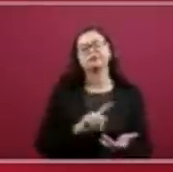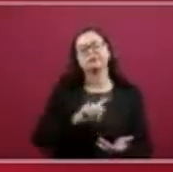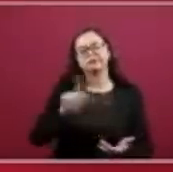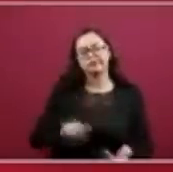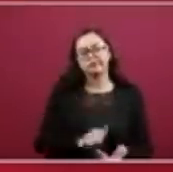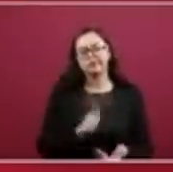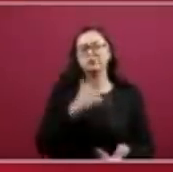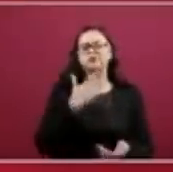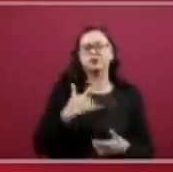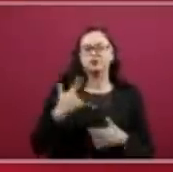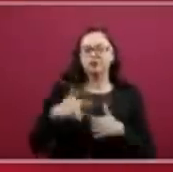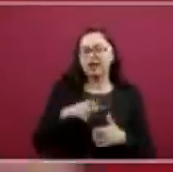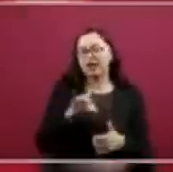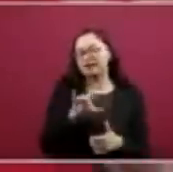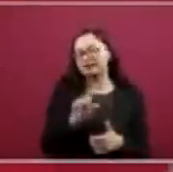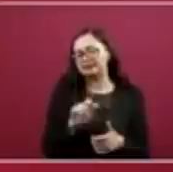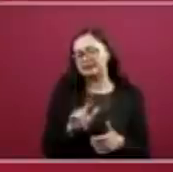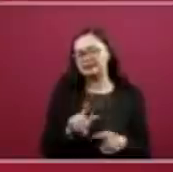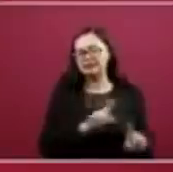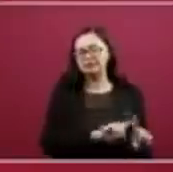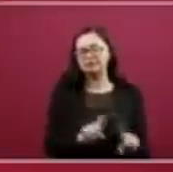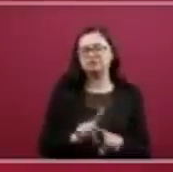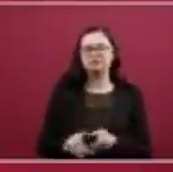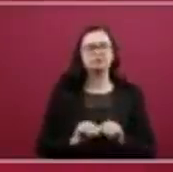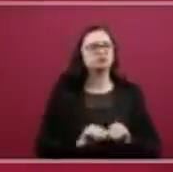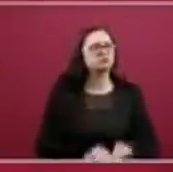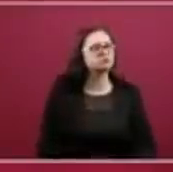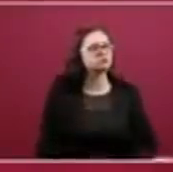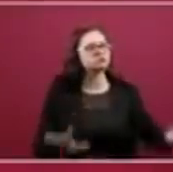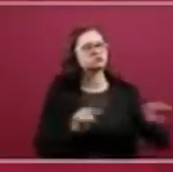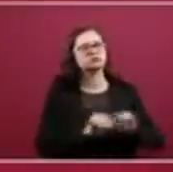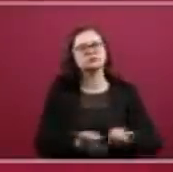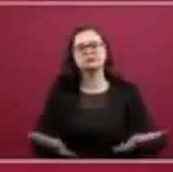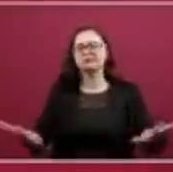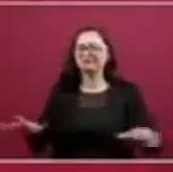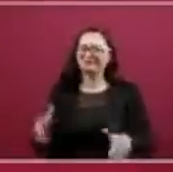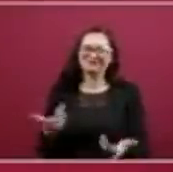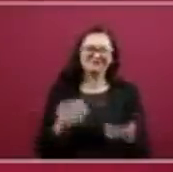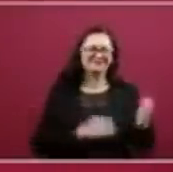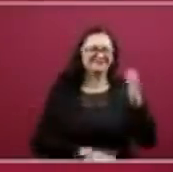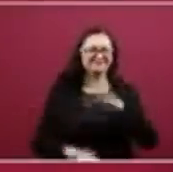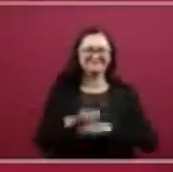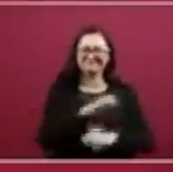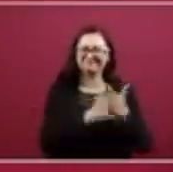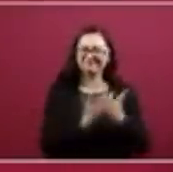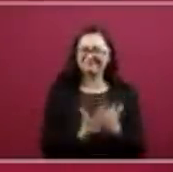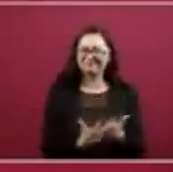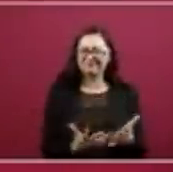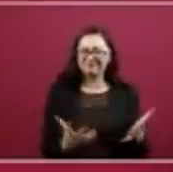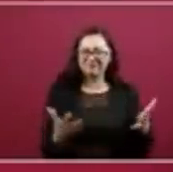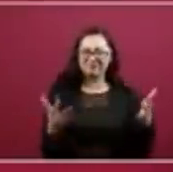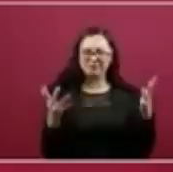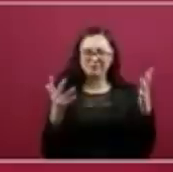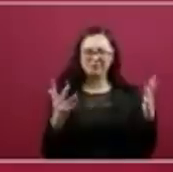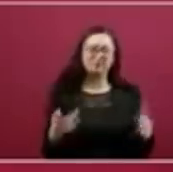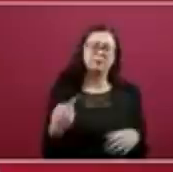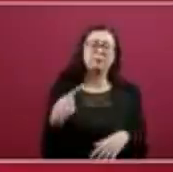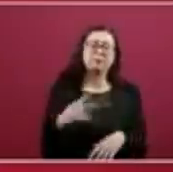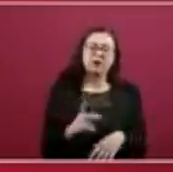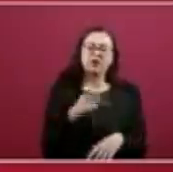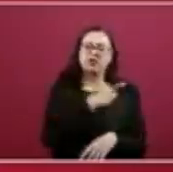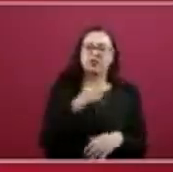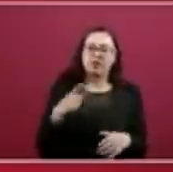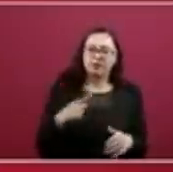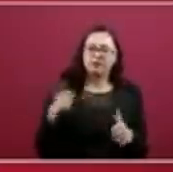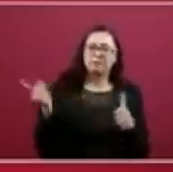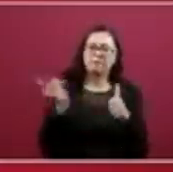de combustibles. Es una empresa muy grande, pero en todo tiene que haber prioridades, y